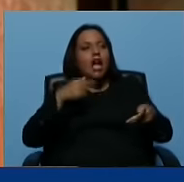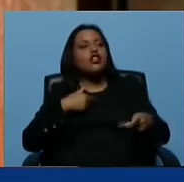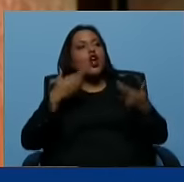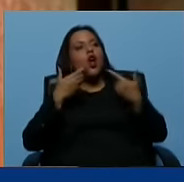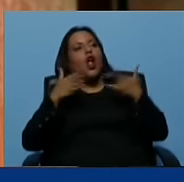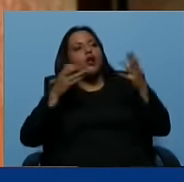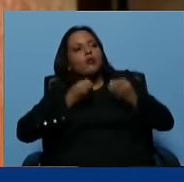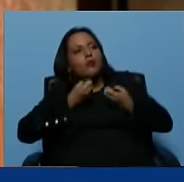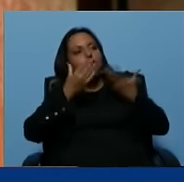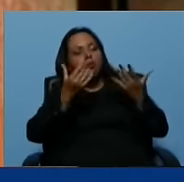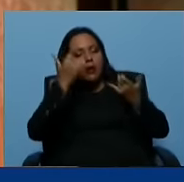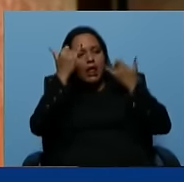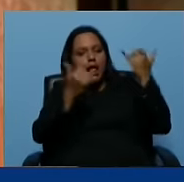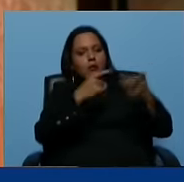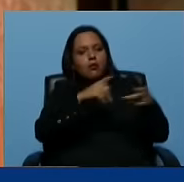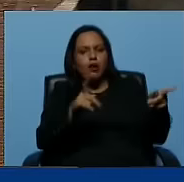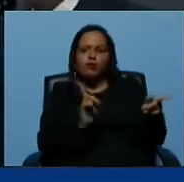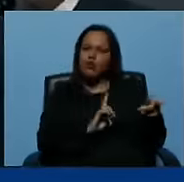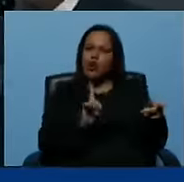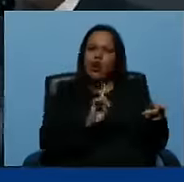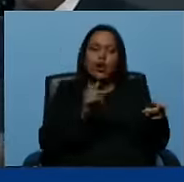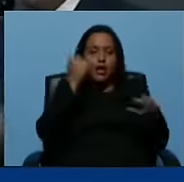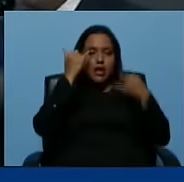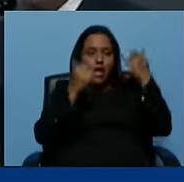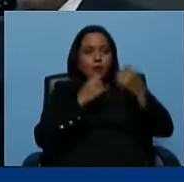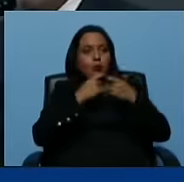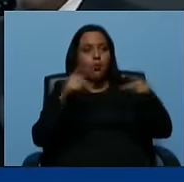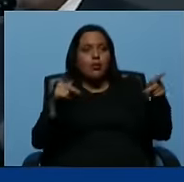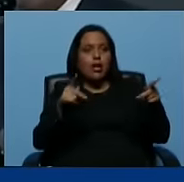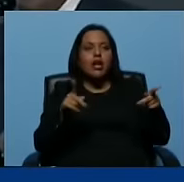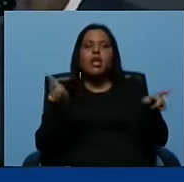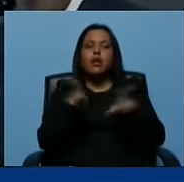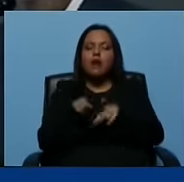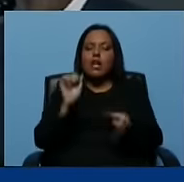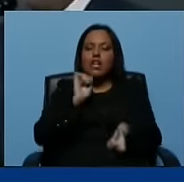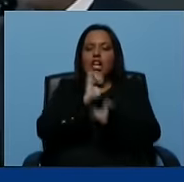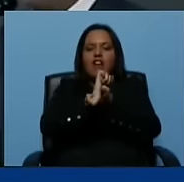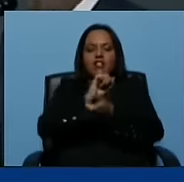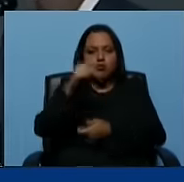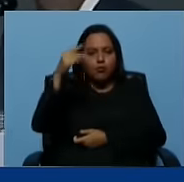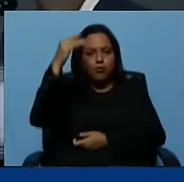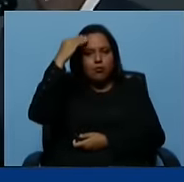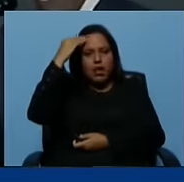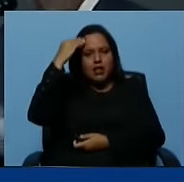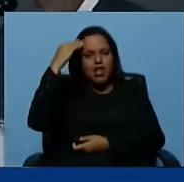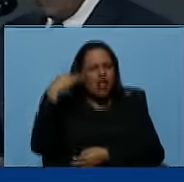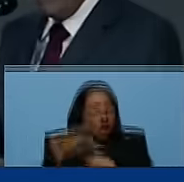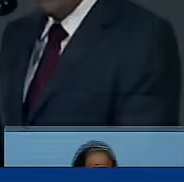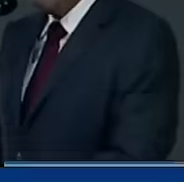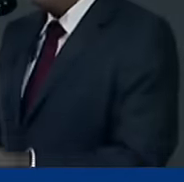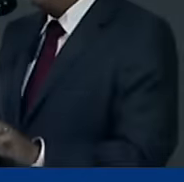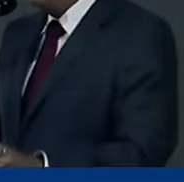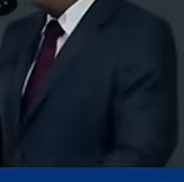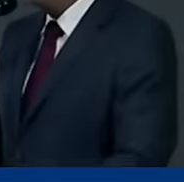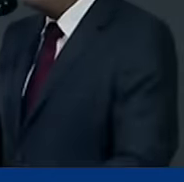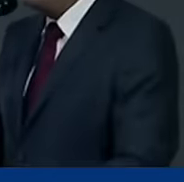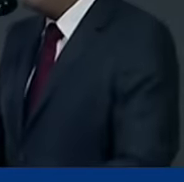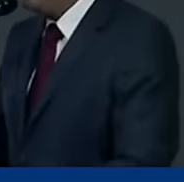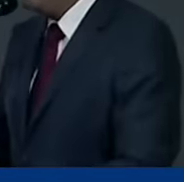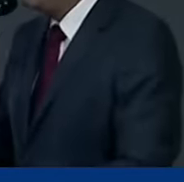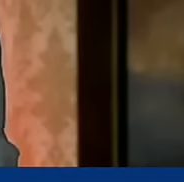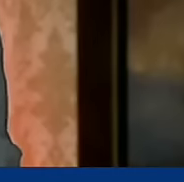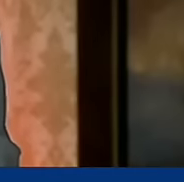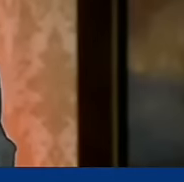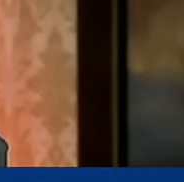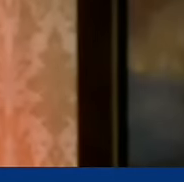pero eso no es opinión pública, es esclavitud de la mente. ¿Y cómo esclavizan a la mente de la gente? Con una cosa,